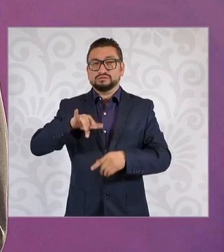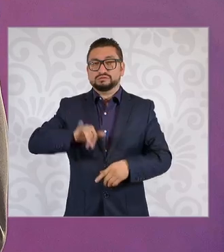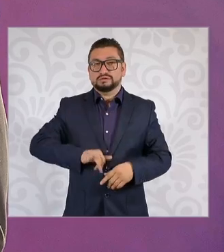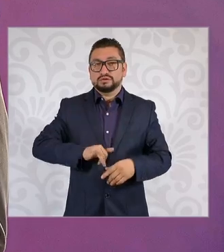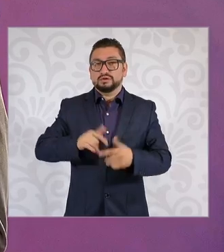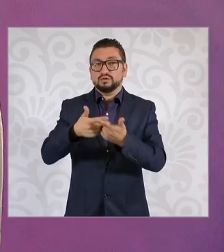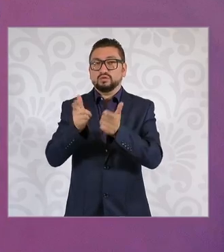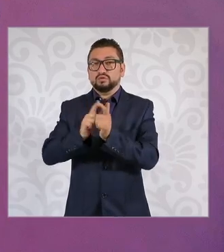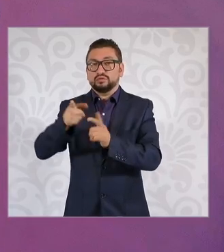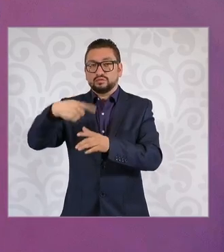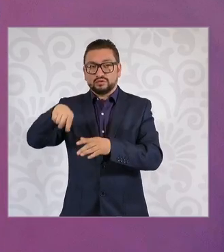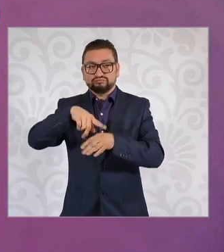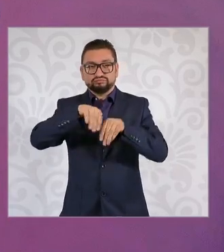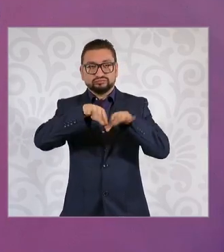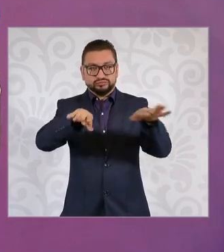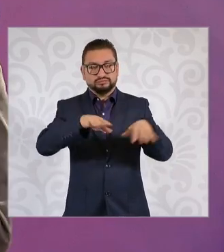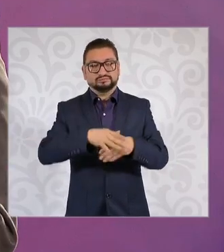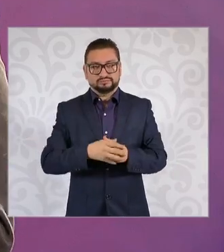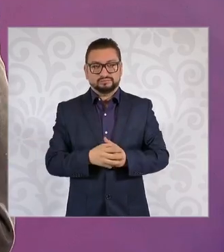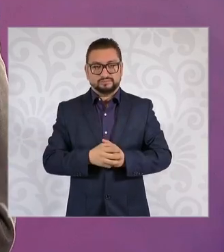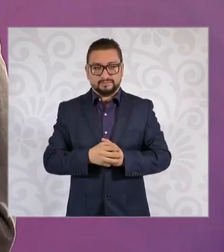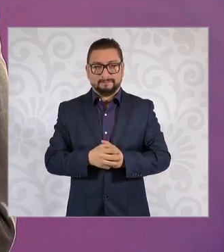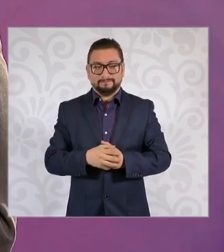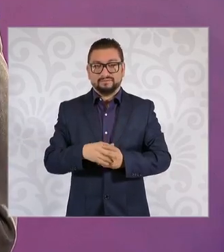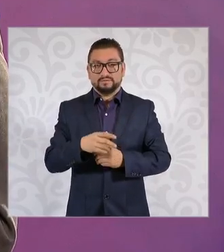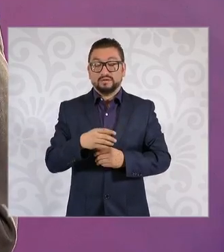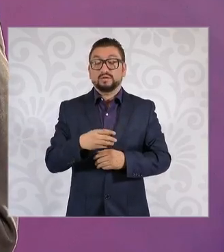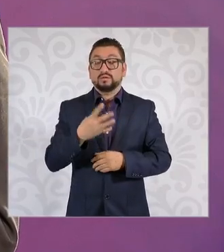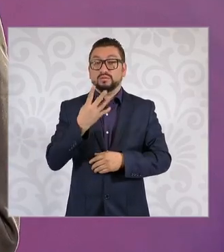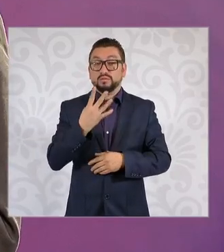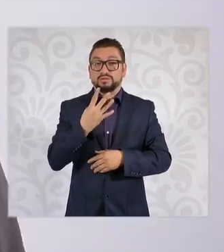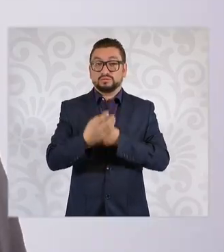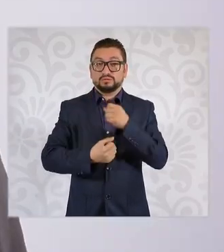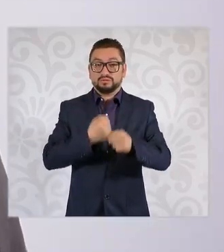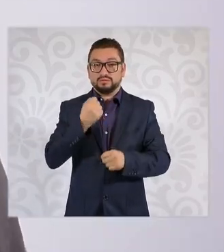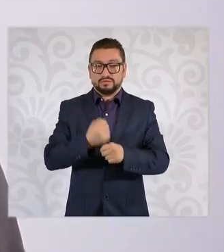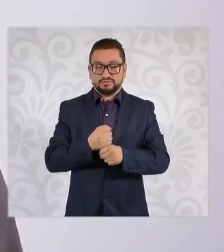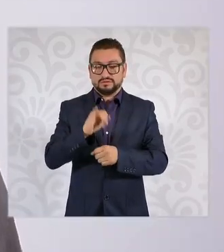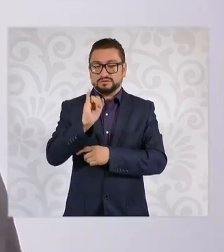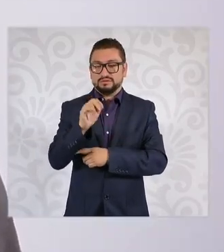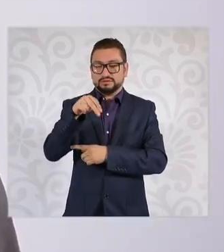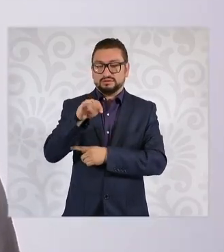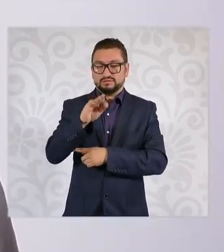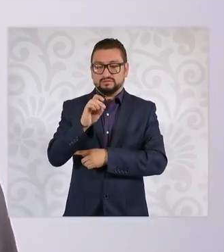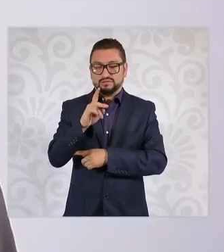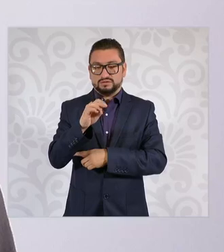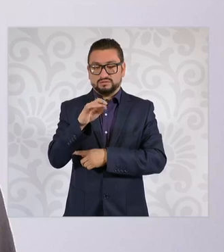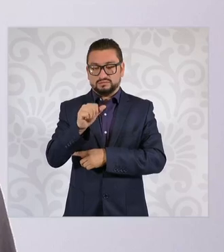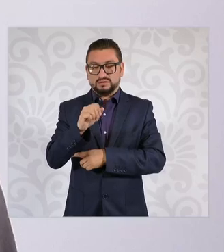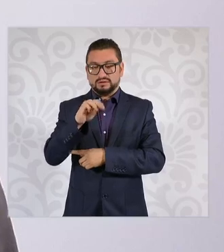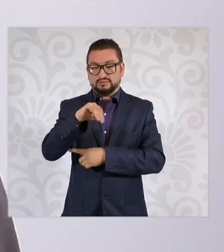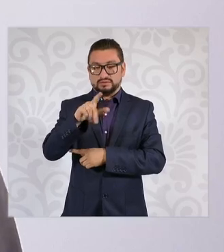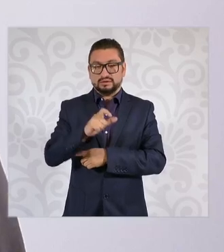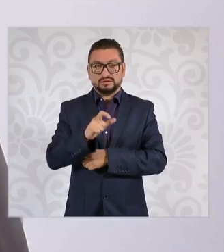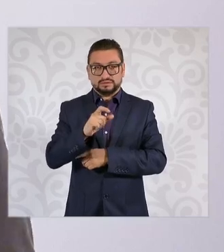determinados grupos de personas. En 4 años, en la plataforma Infodemia MX hemos